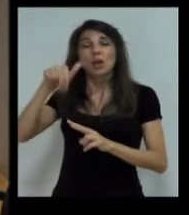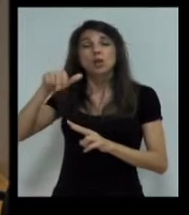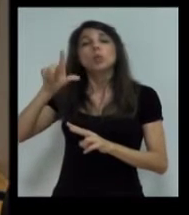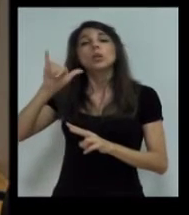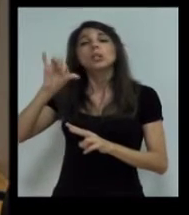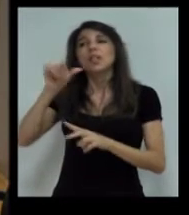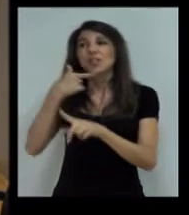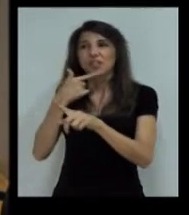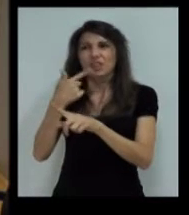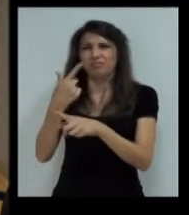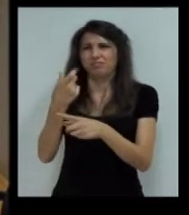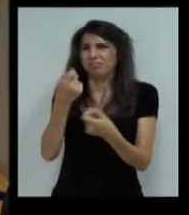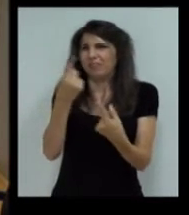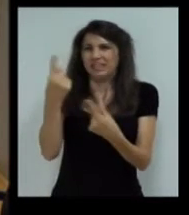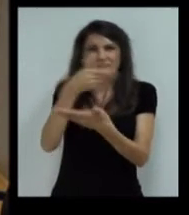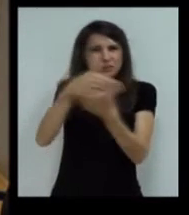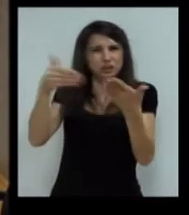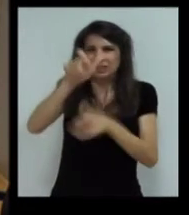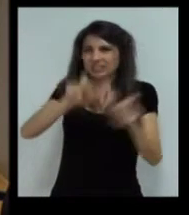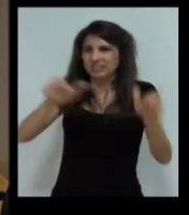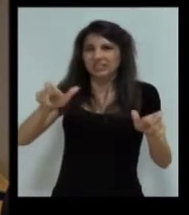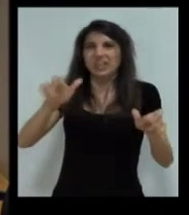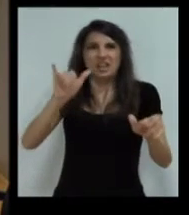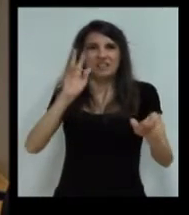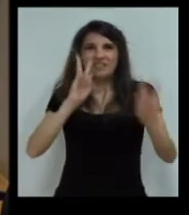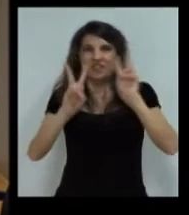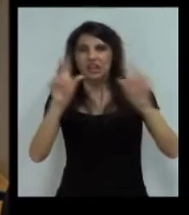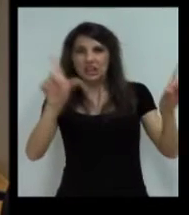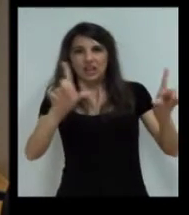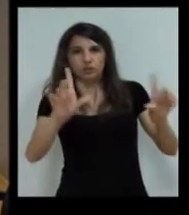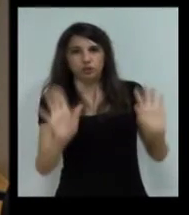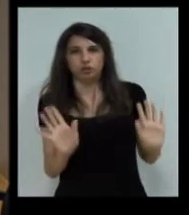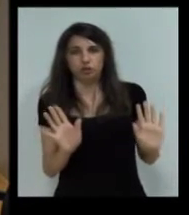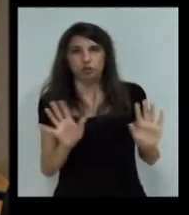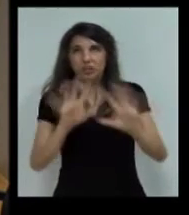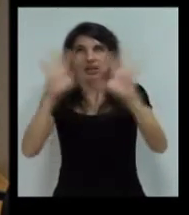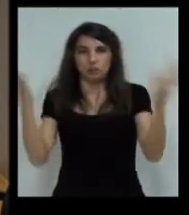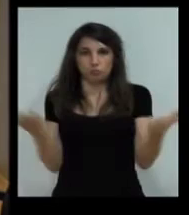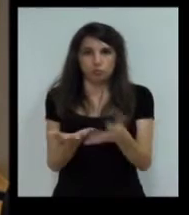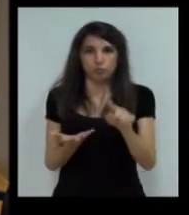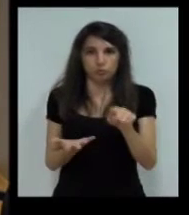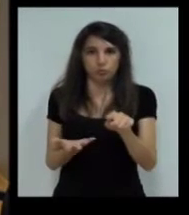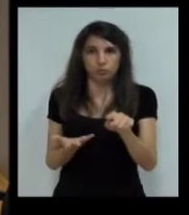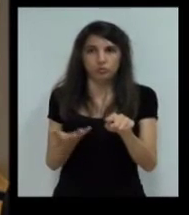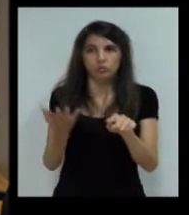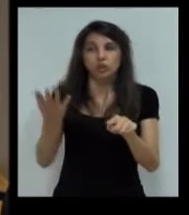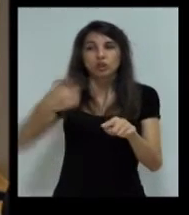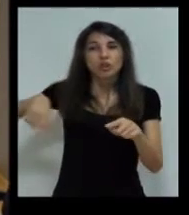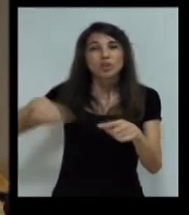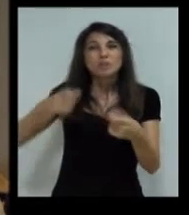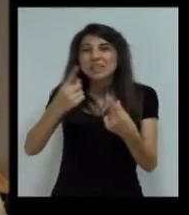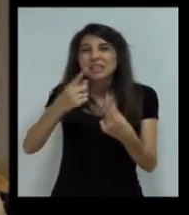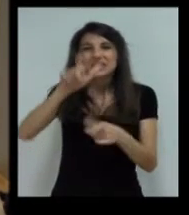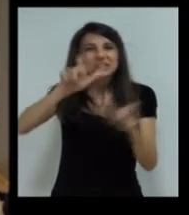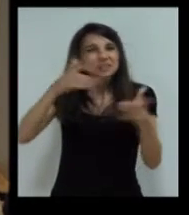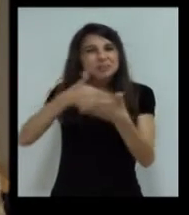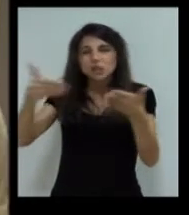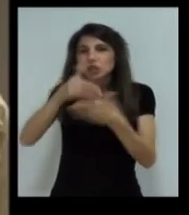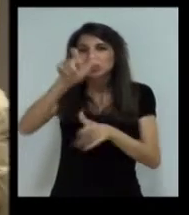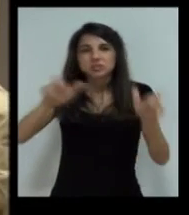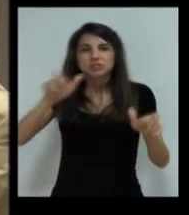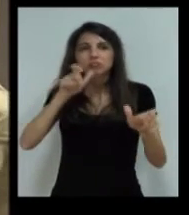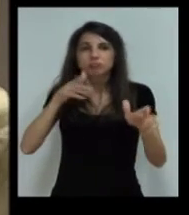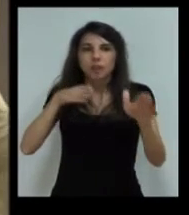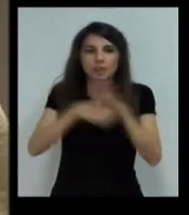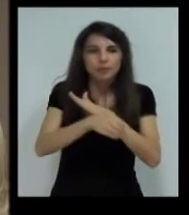miles de millones los telespectadores de televisión, somos miles de millones a nivel mundial los que accedemos a la sociedad de la información a través de dispositivos